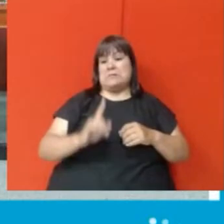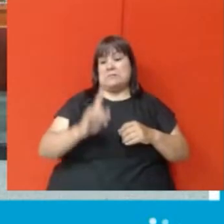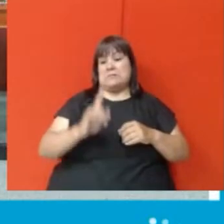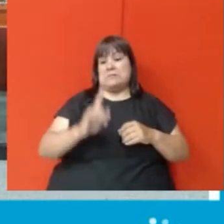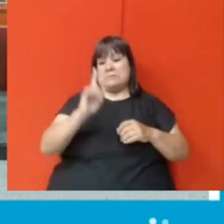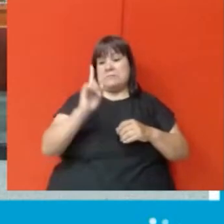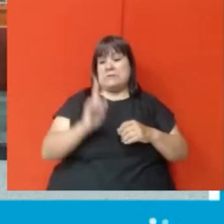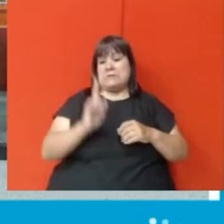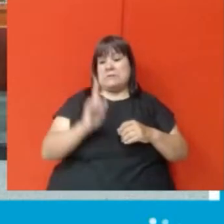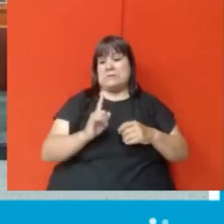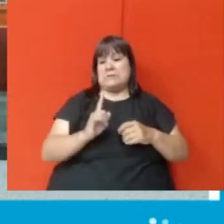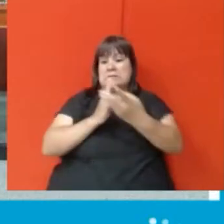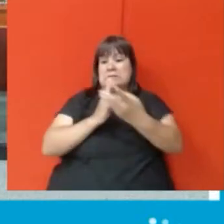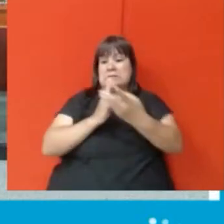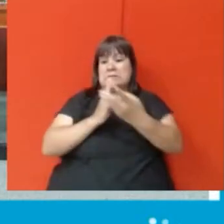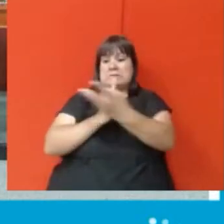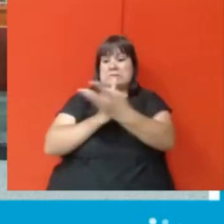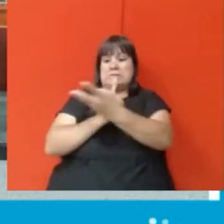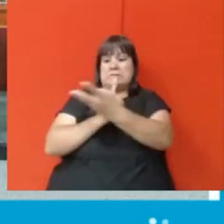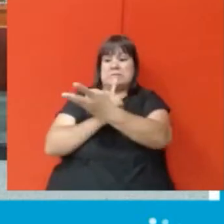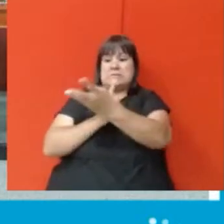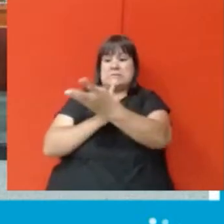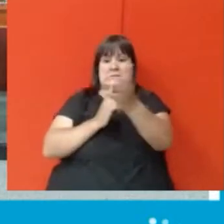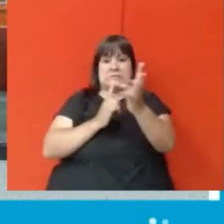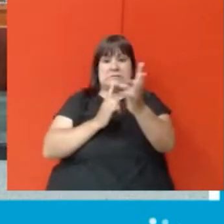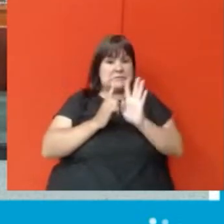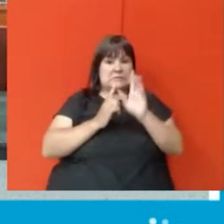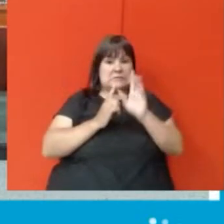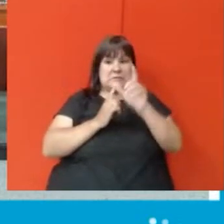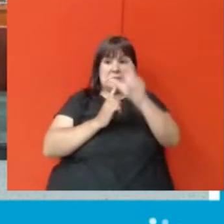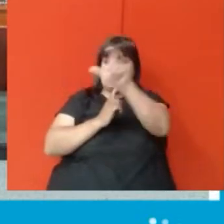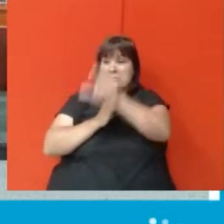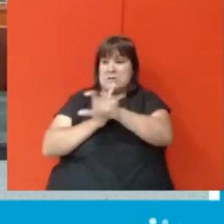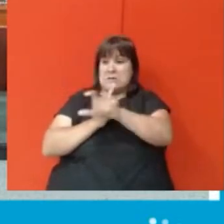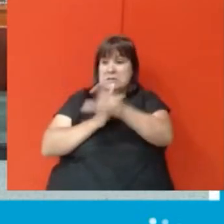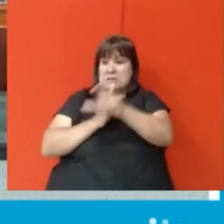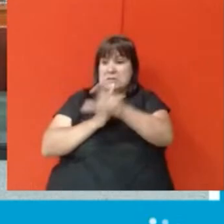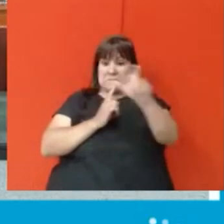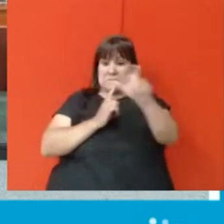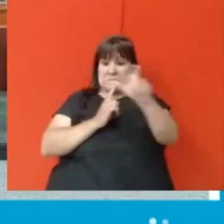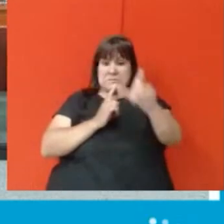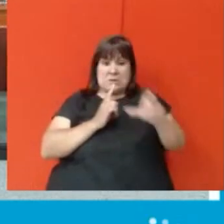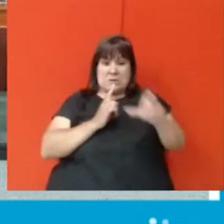que preste salud, puede ver todas estas cosas, pero tiene que querer verla. Hay que querer ver esto.